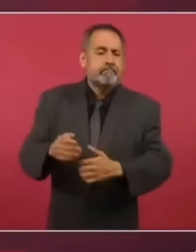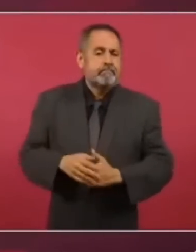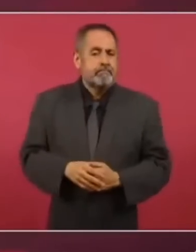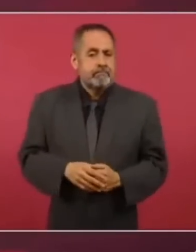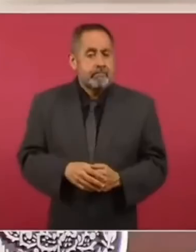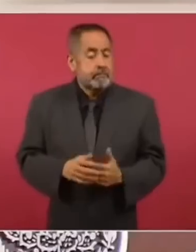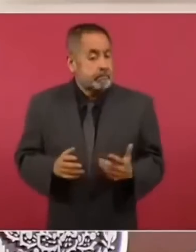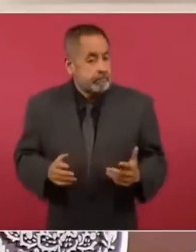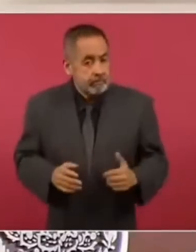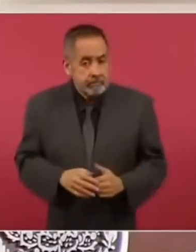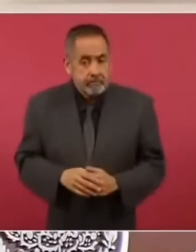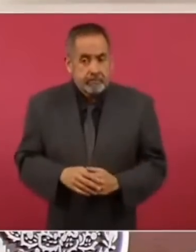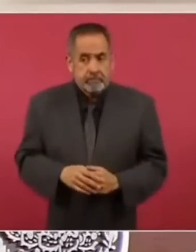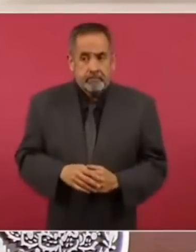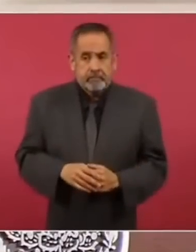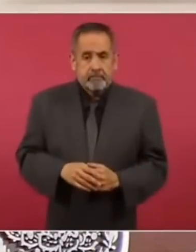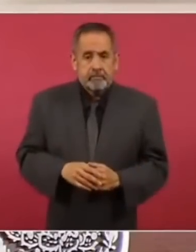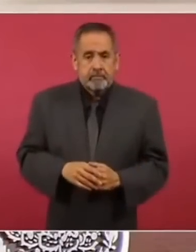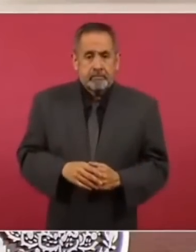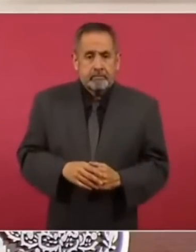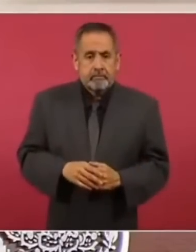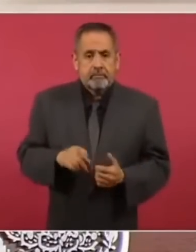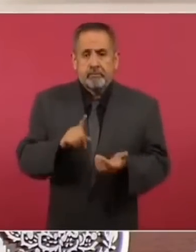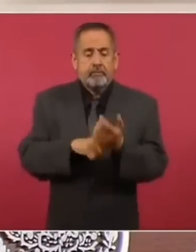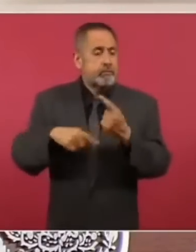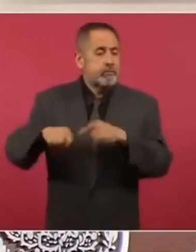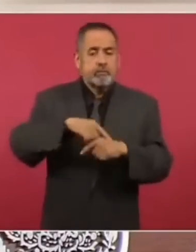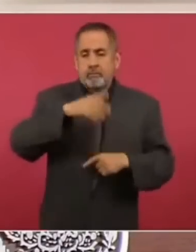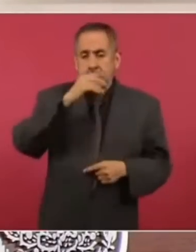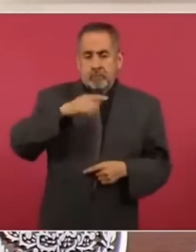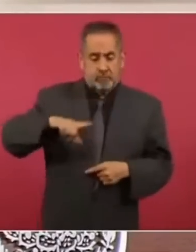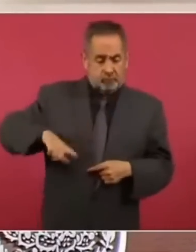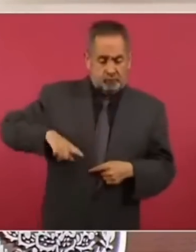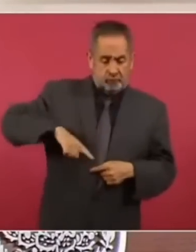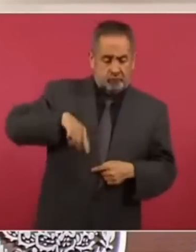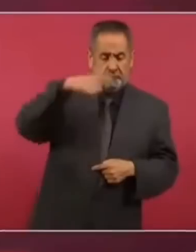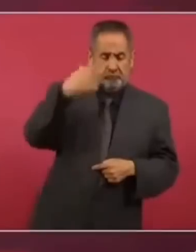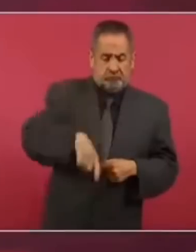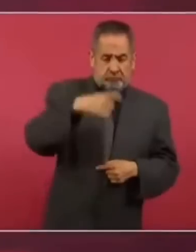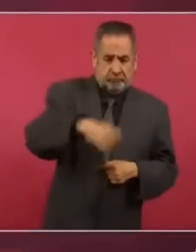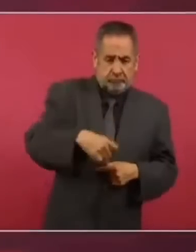porque no puede haber gobierno rico con pueblo pobre.